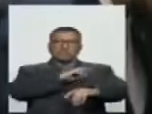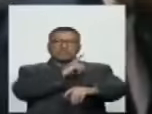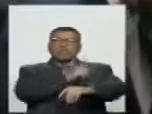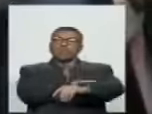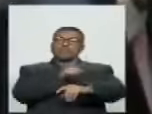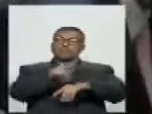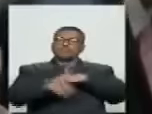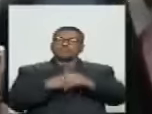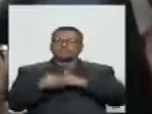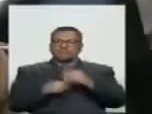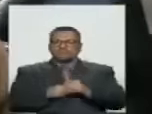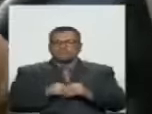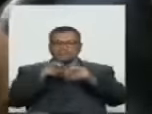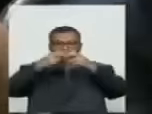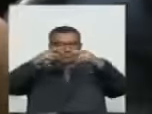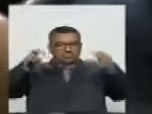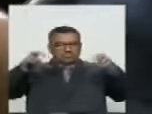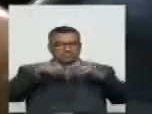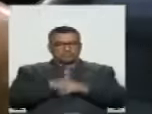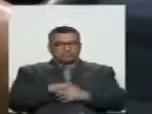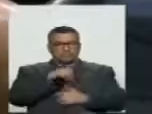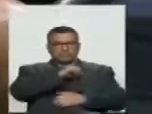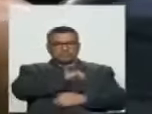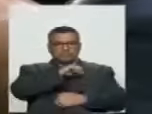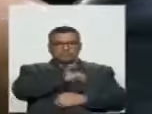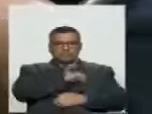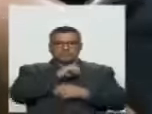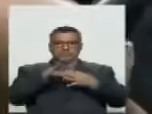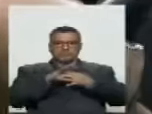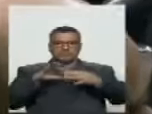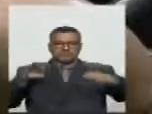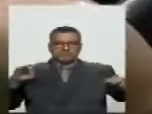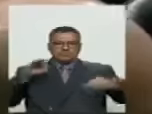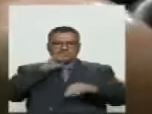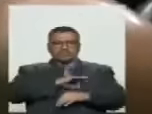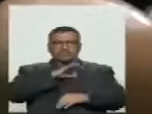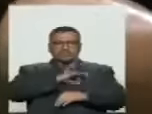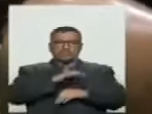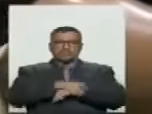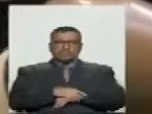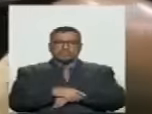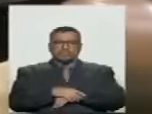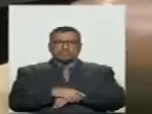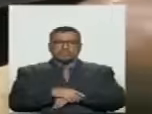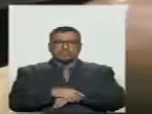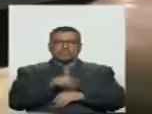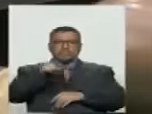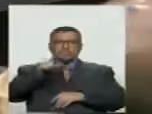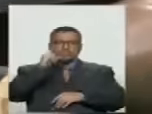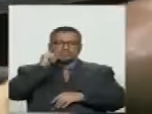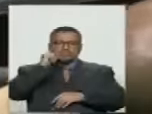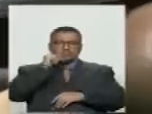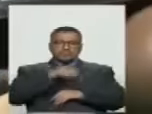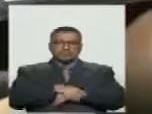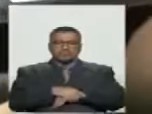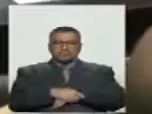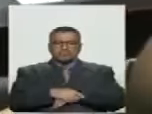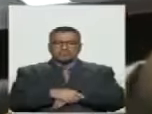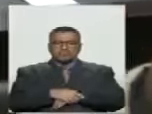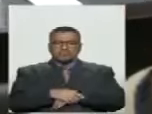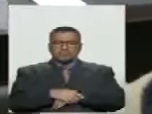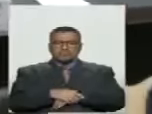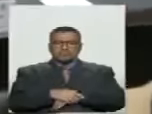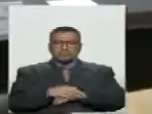es el tema del temor al aislamiento social. Y aquí hay un señor que